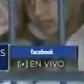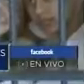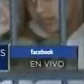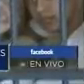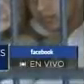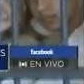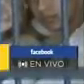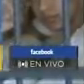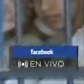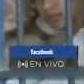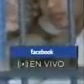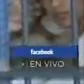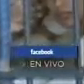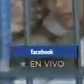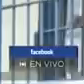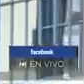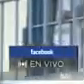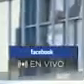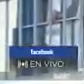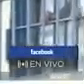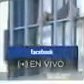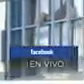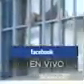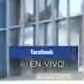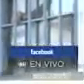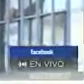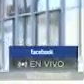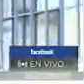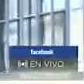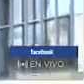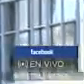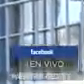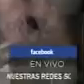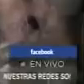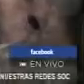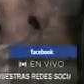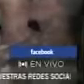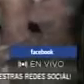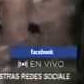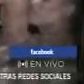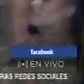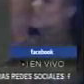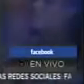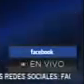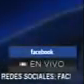un video de supuestos miembros de pandillas con un mensaje a las autoridades.